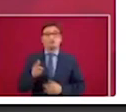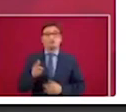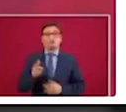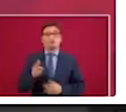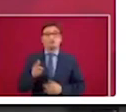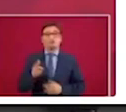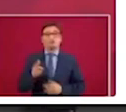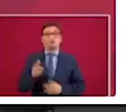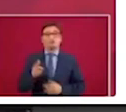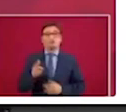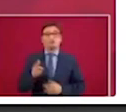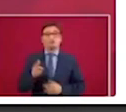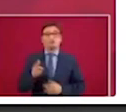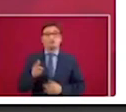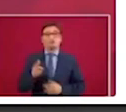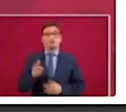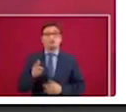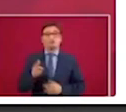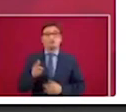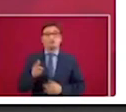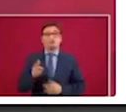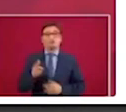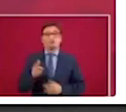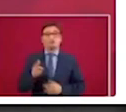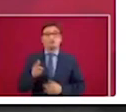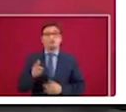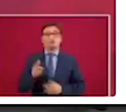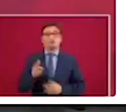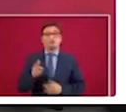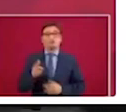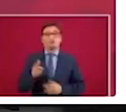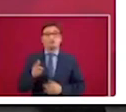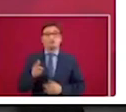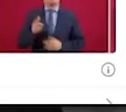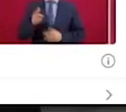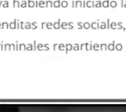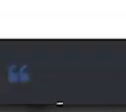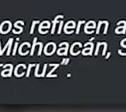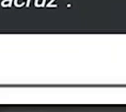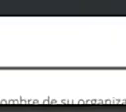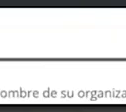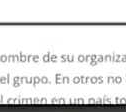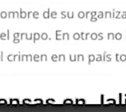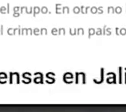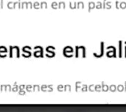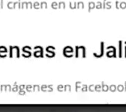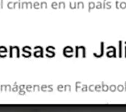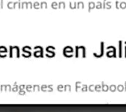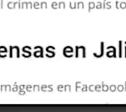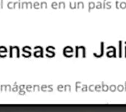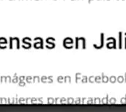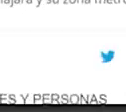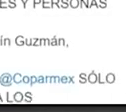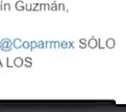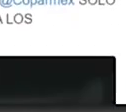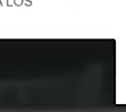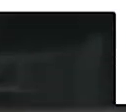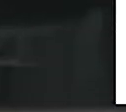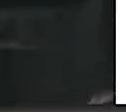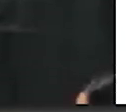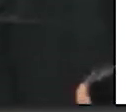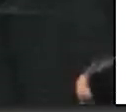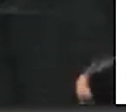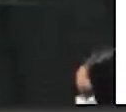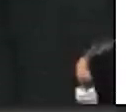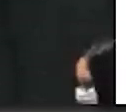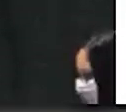¿no? Distribuyó cajas de alimentos en Colima, todos cortesía del cártel Jalisco Nueva Generación. Lo